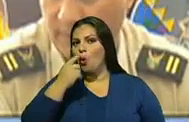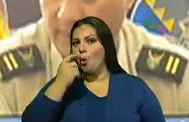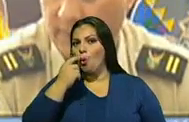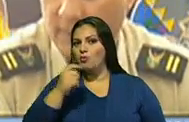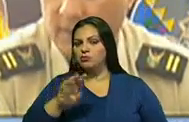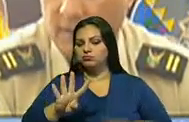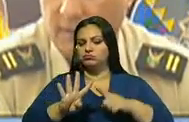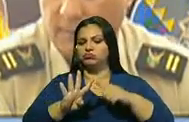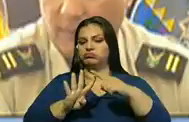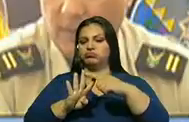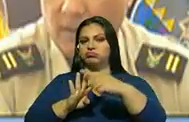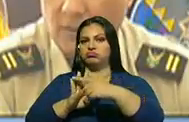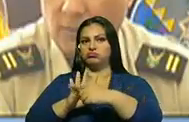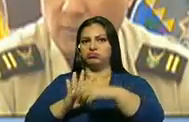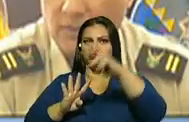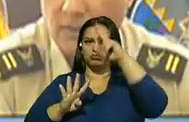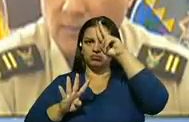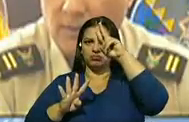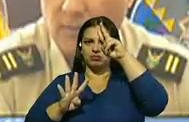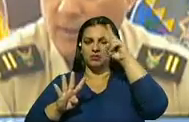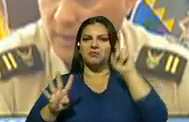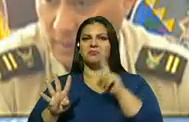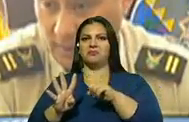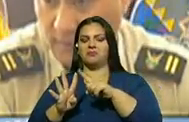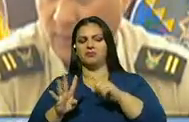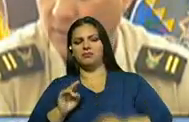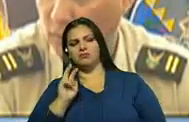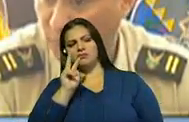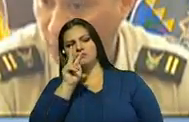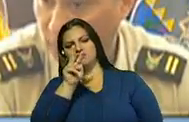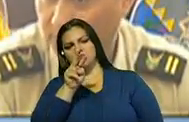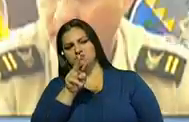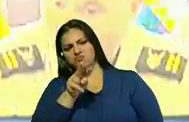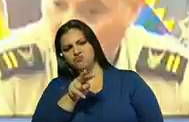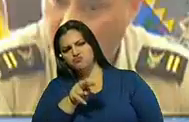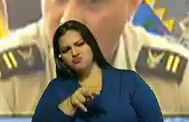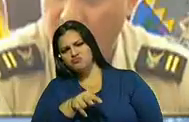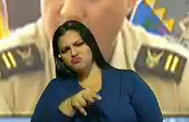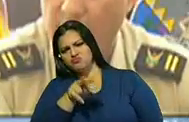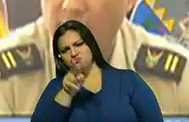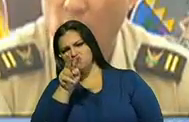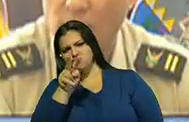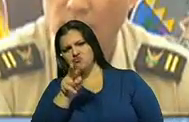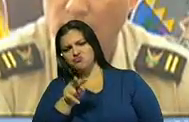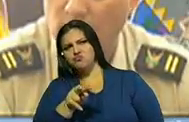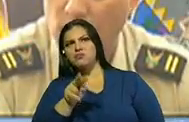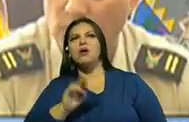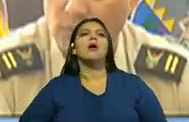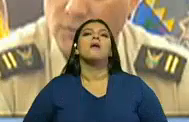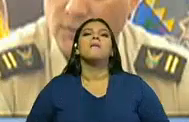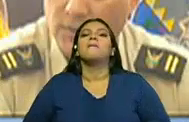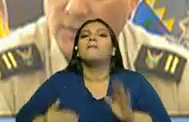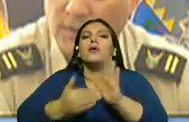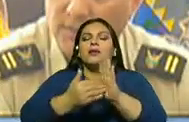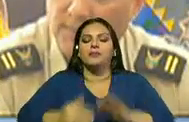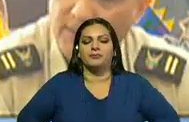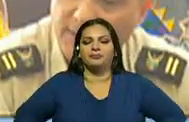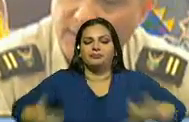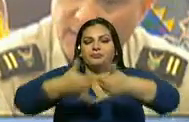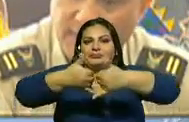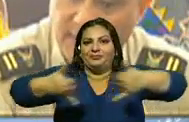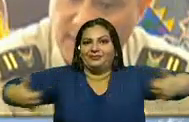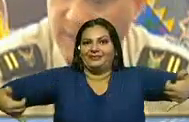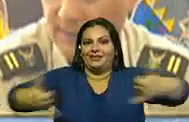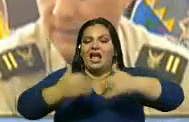informal. El que perfila a su potencial víctima a las afueras de los malls. Lo trasladan y en cuestión de minutos,